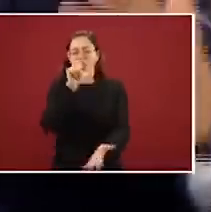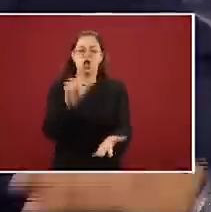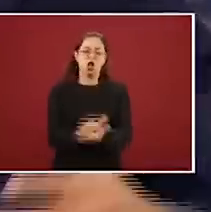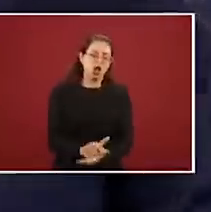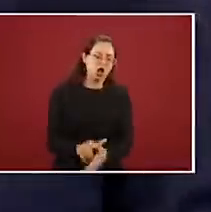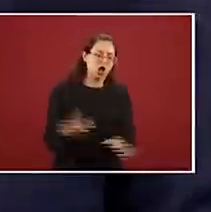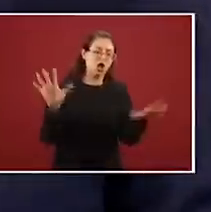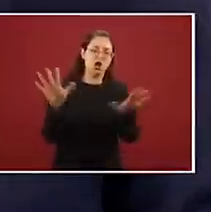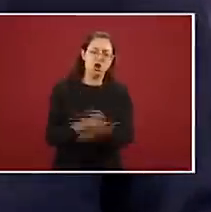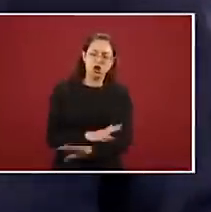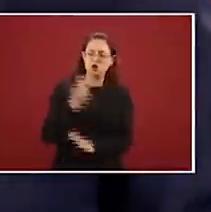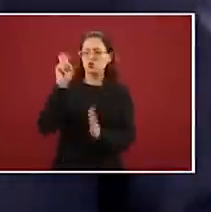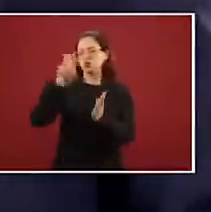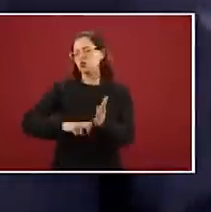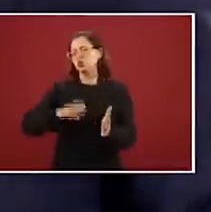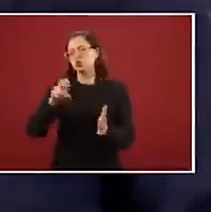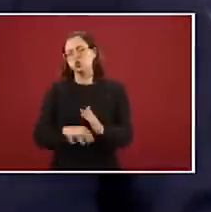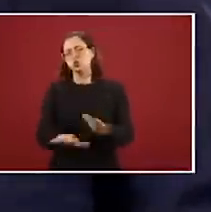estructural